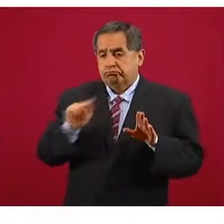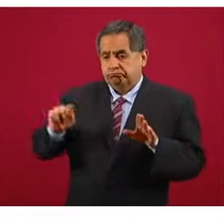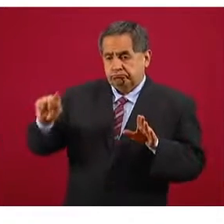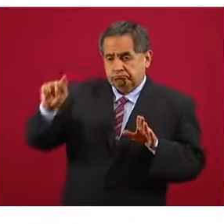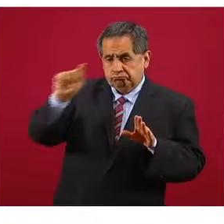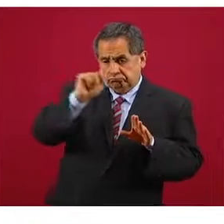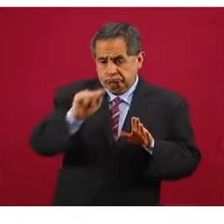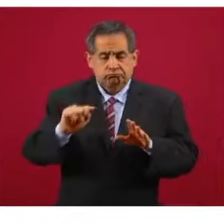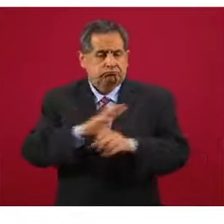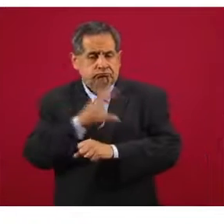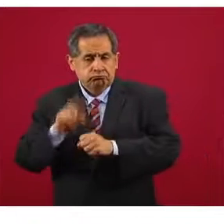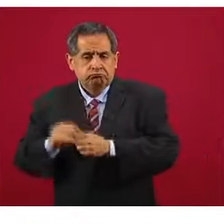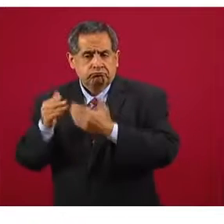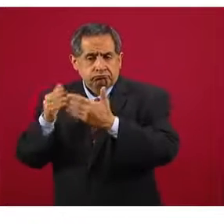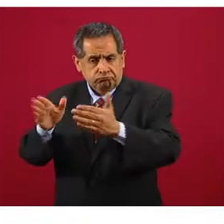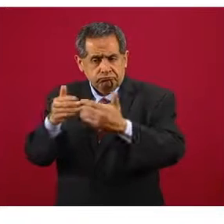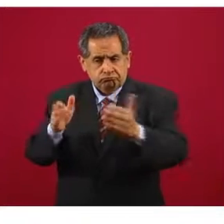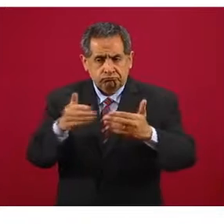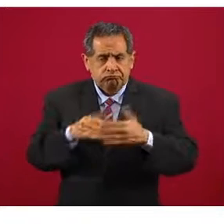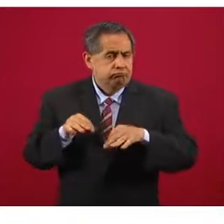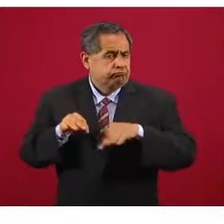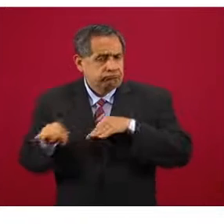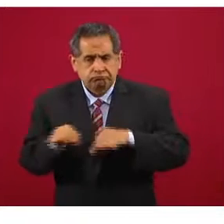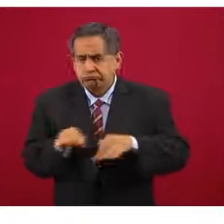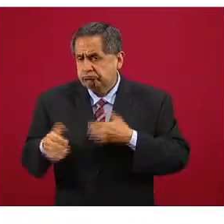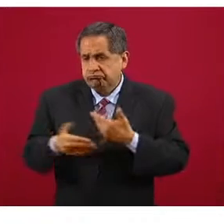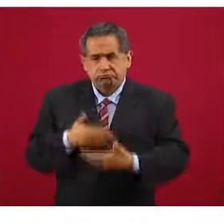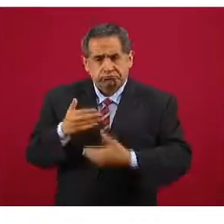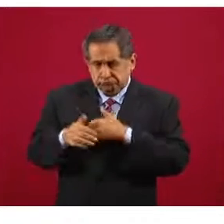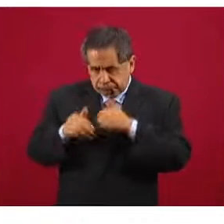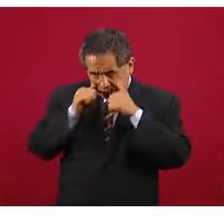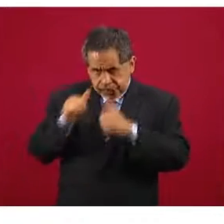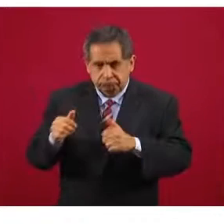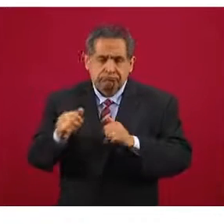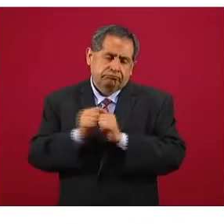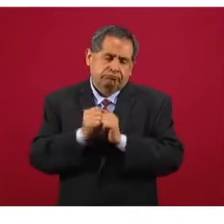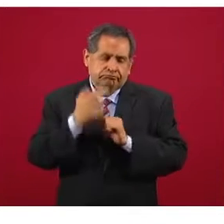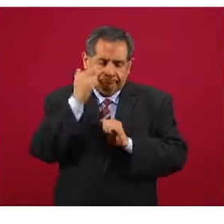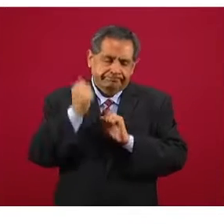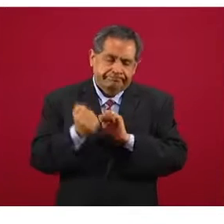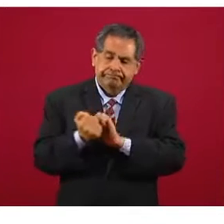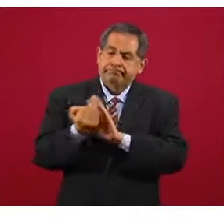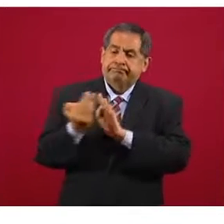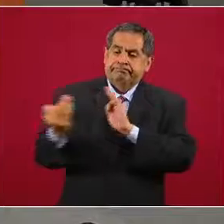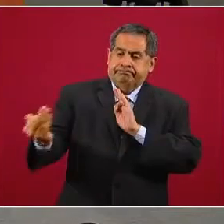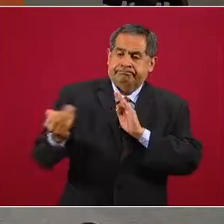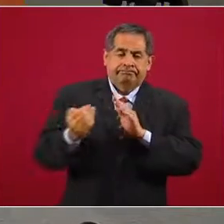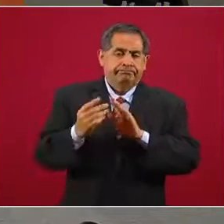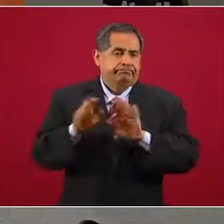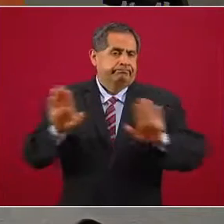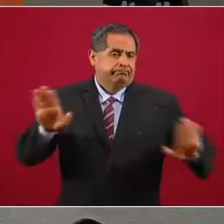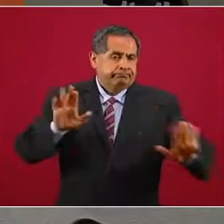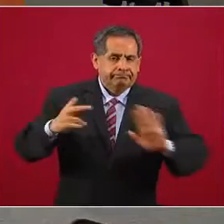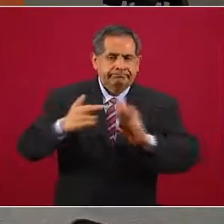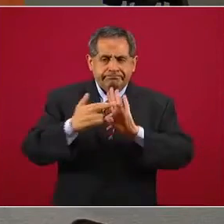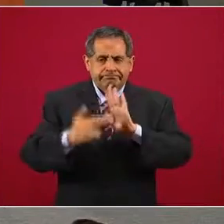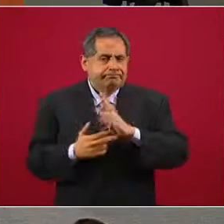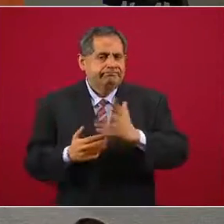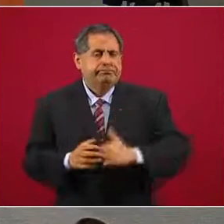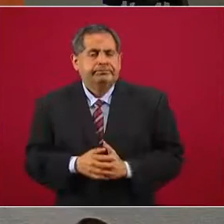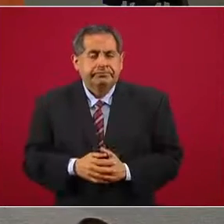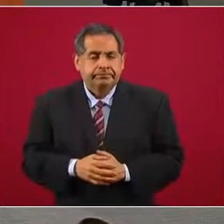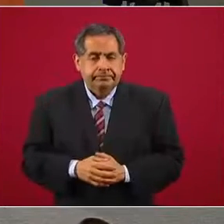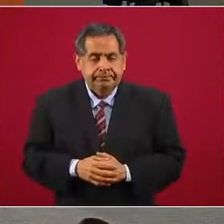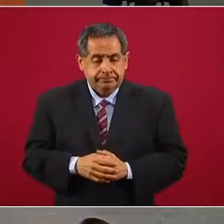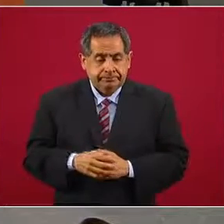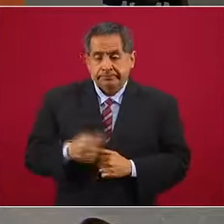por fortuna, toda la red operando normalmente con la sana distancia y las medidas que debemos tomar. Destacan en esta